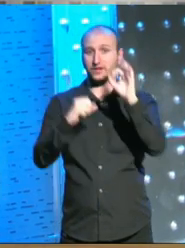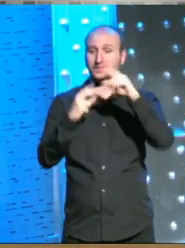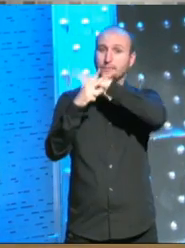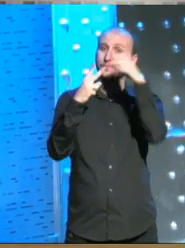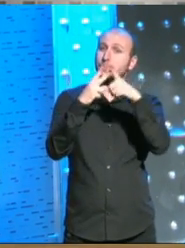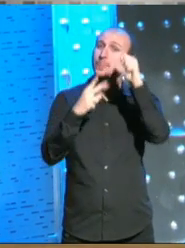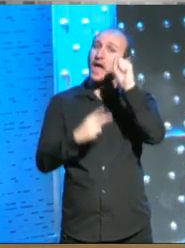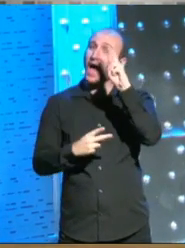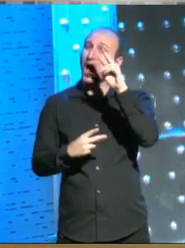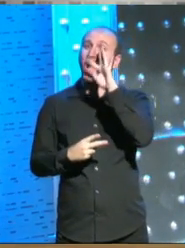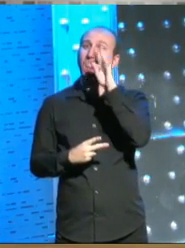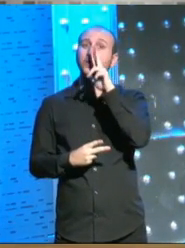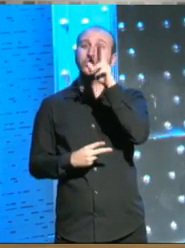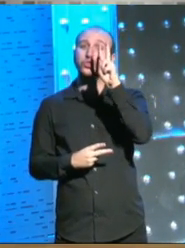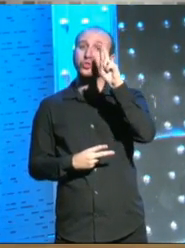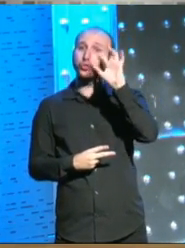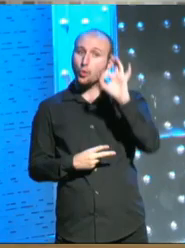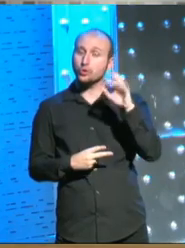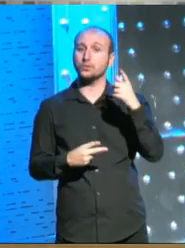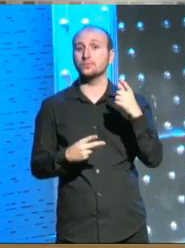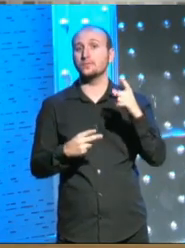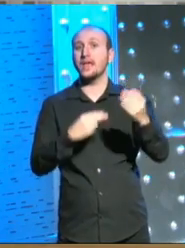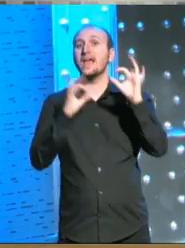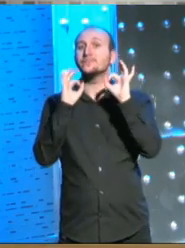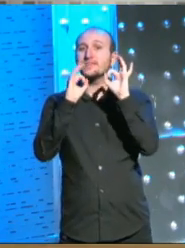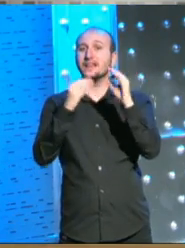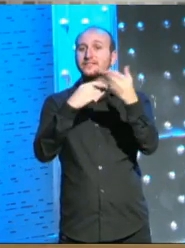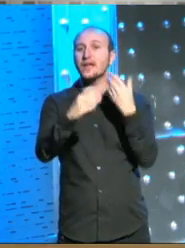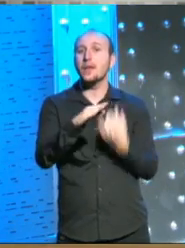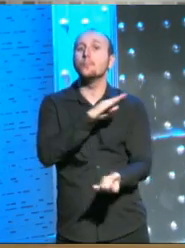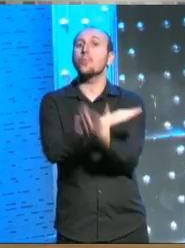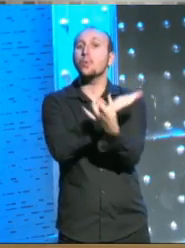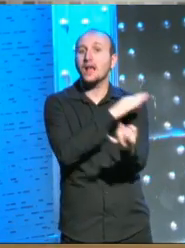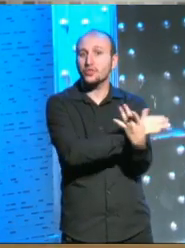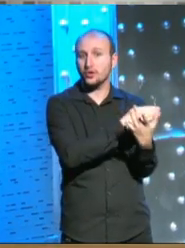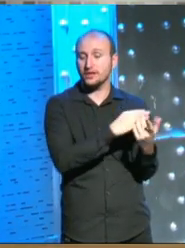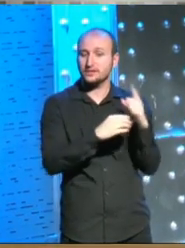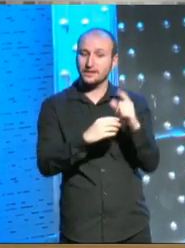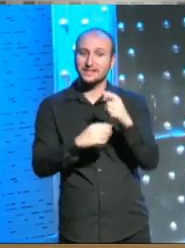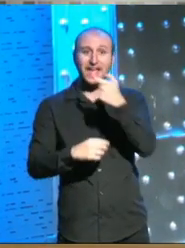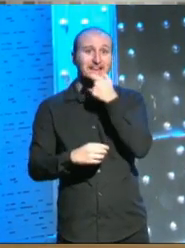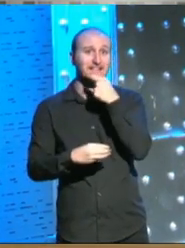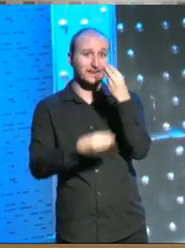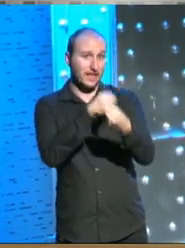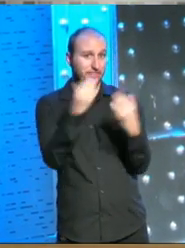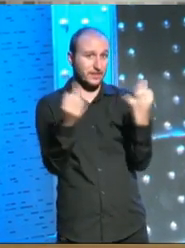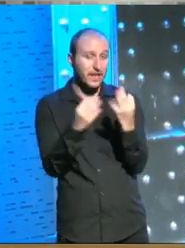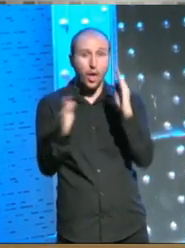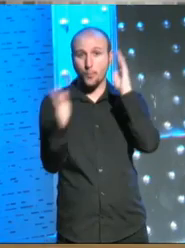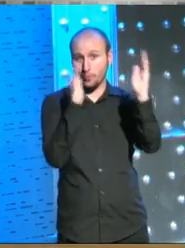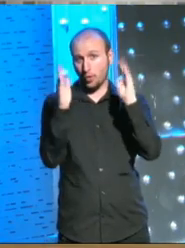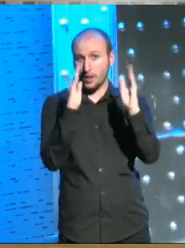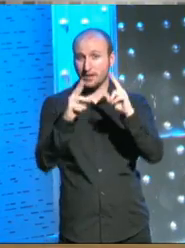británico, especialista en satélites de comunicaciones, hace en Inglaterra programas de divulgación